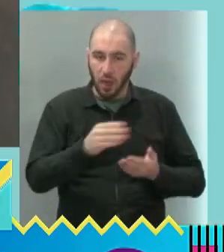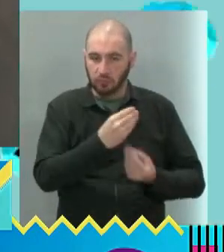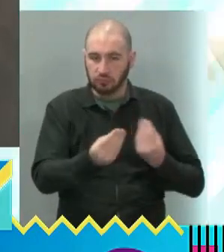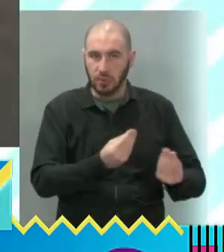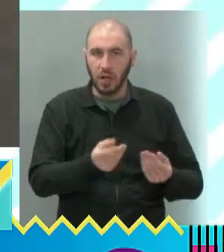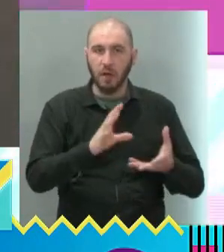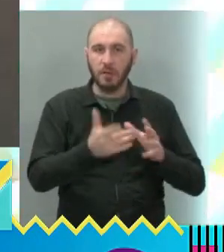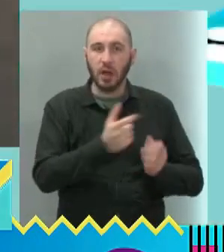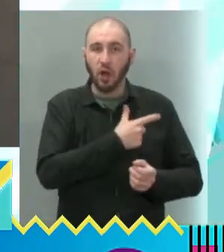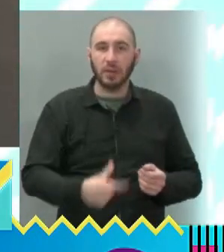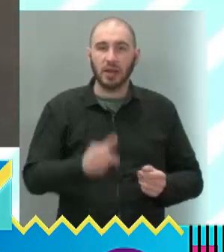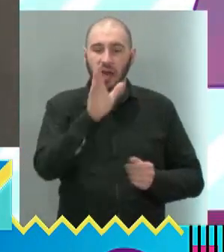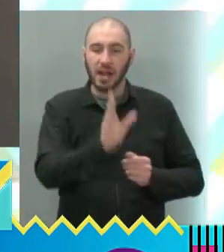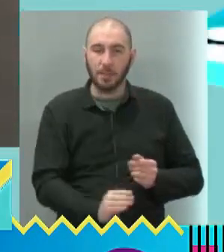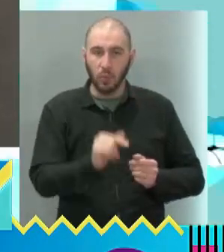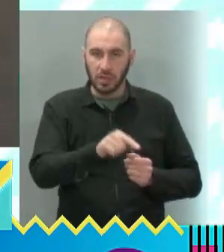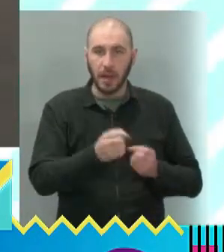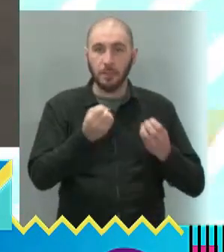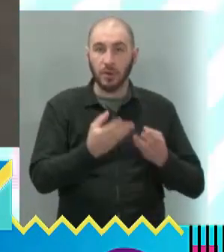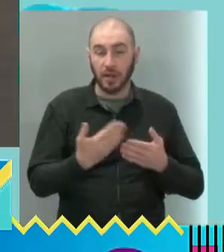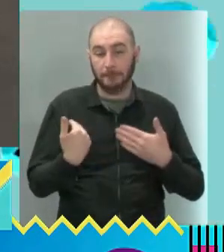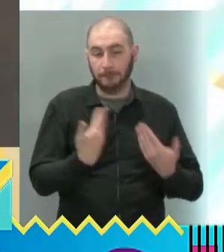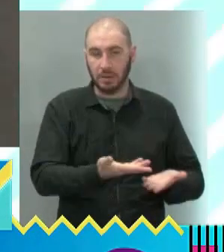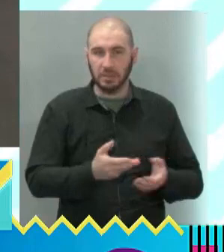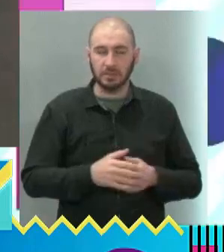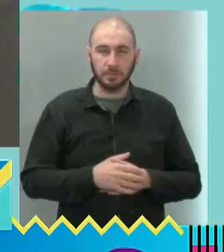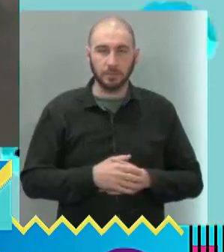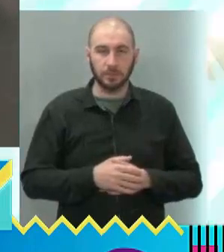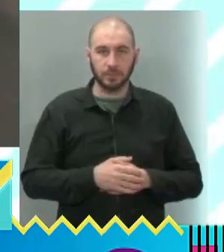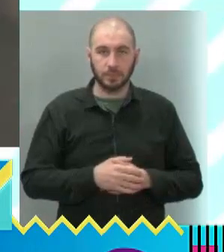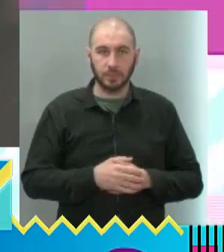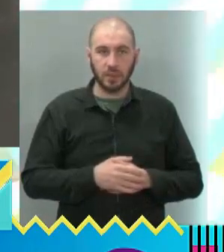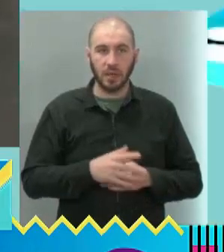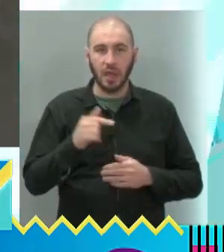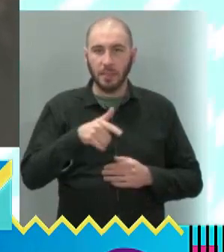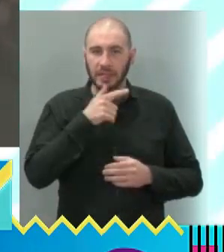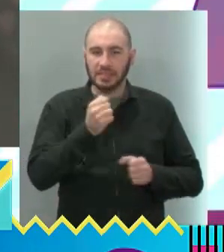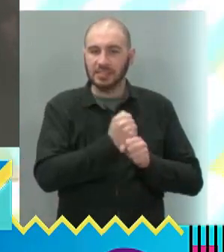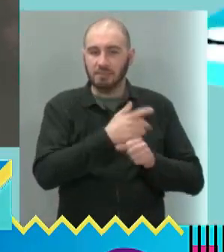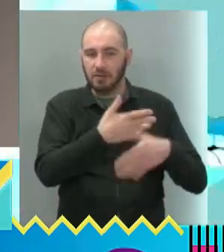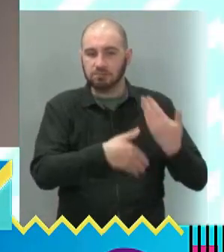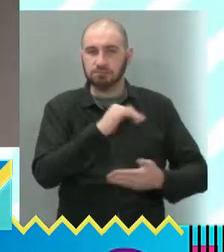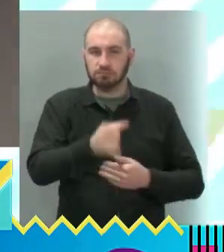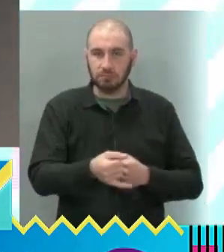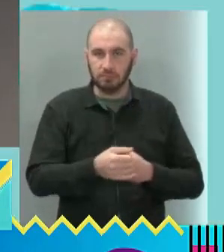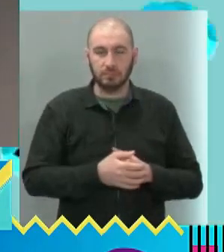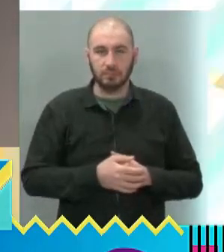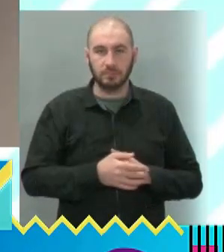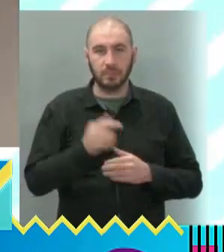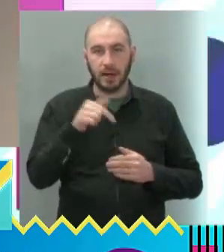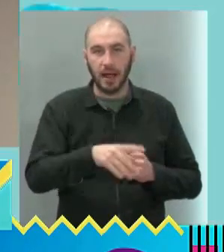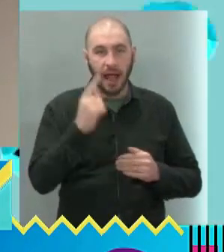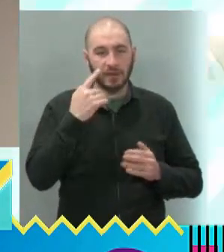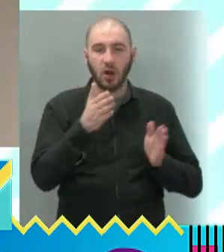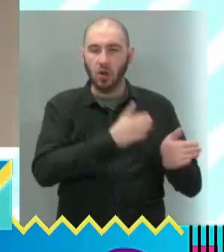el sistema de gobierno republicano porque era el que les permitía, digamos, o diríamos hoy operativamente, empezar a establecer